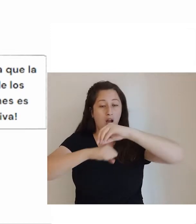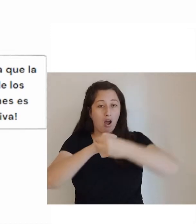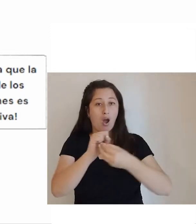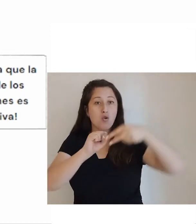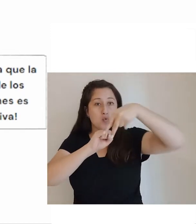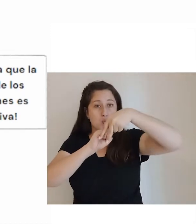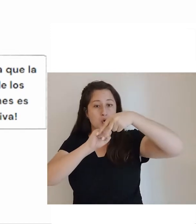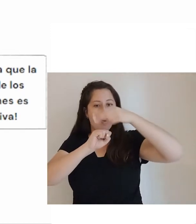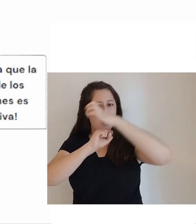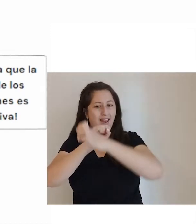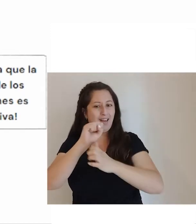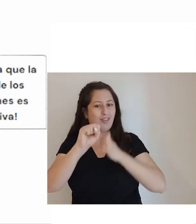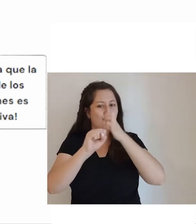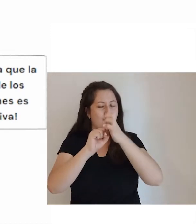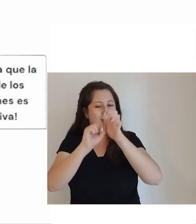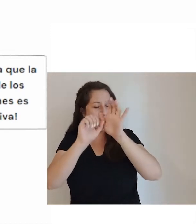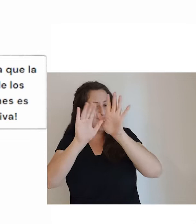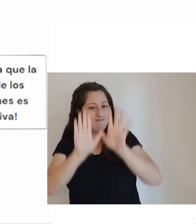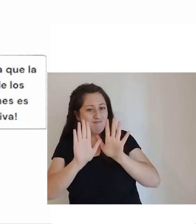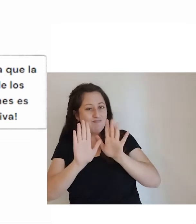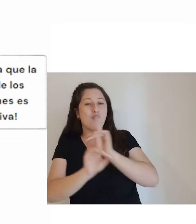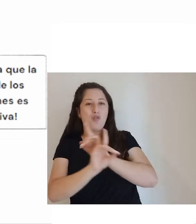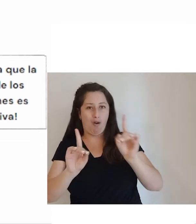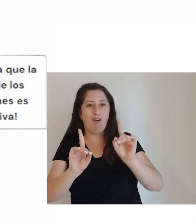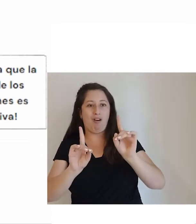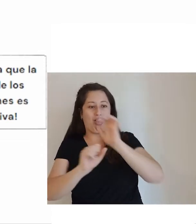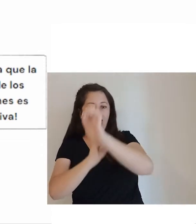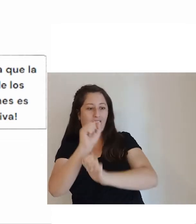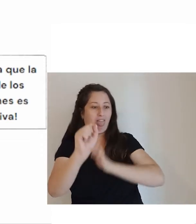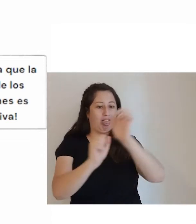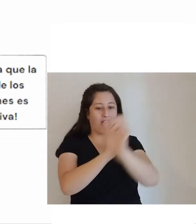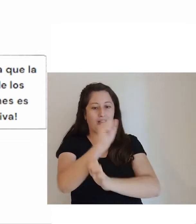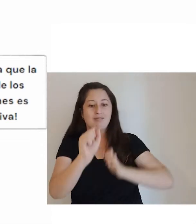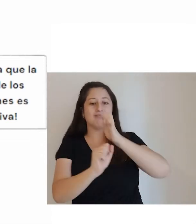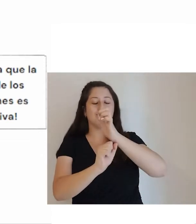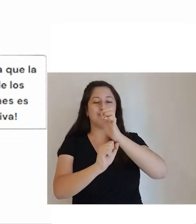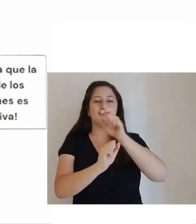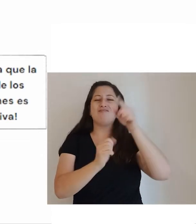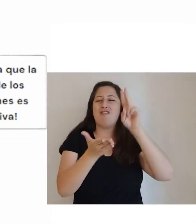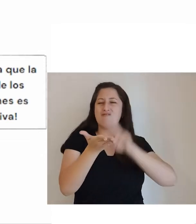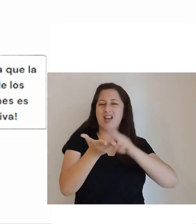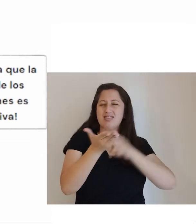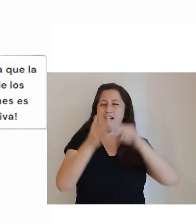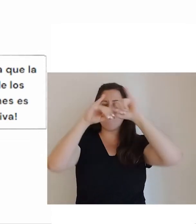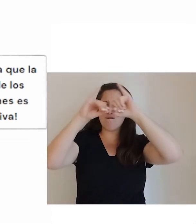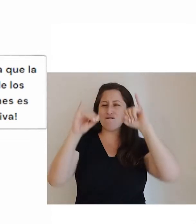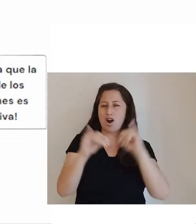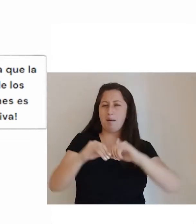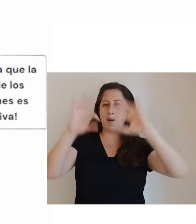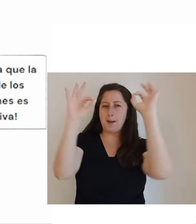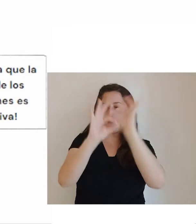forma fija. En realidad, una forma de representarlos son como